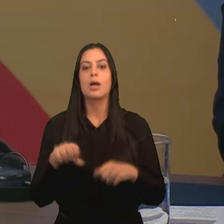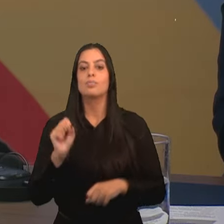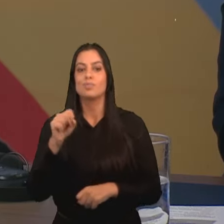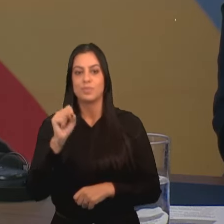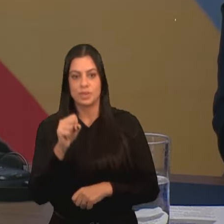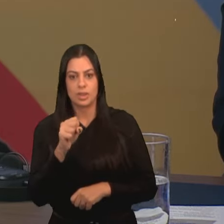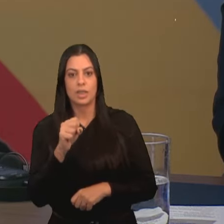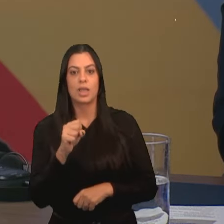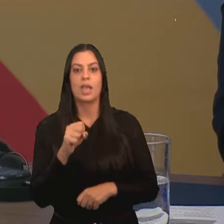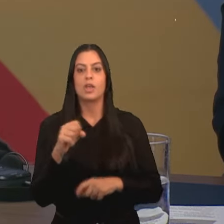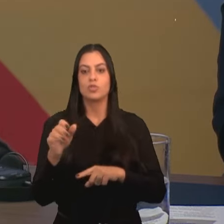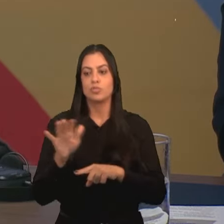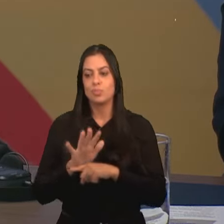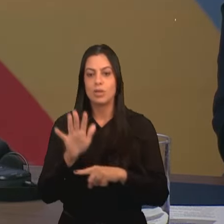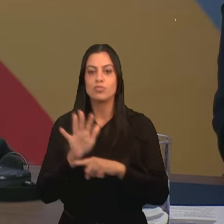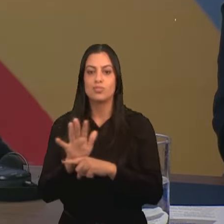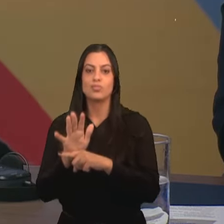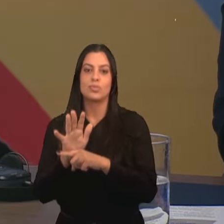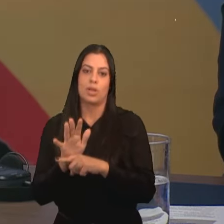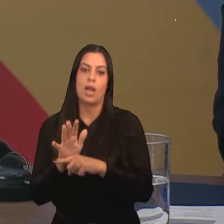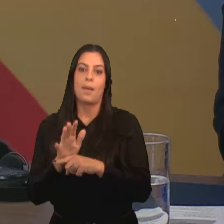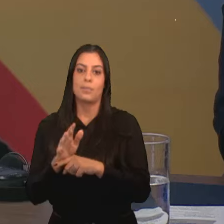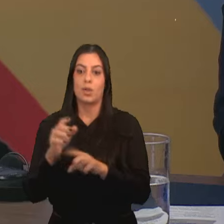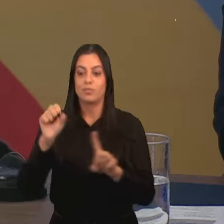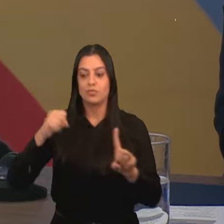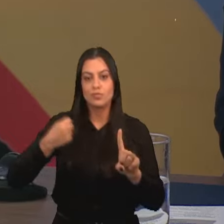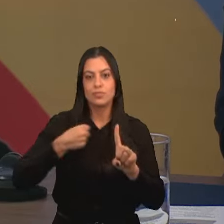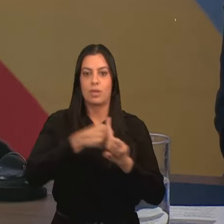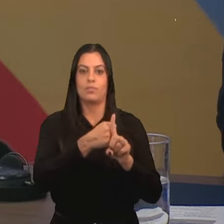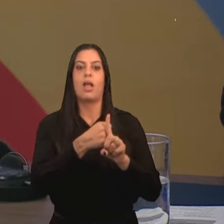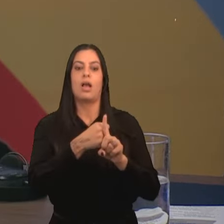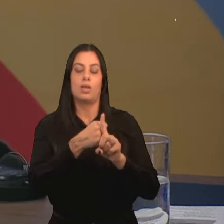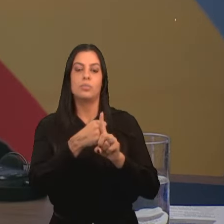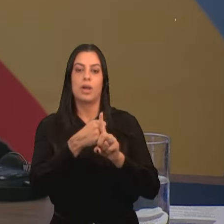necesitamos, sí, de una regulación